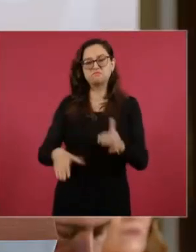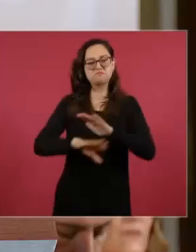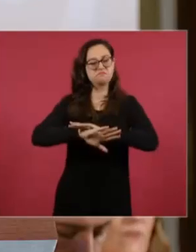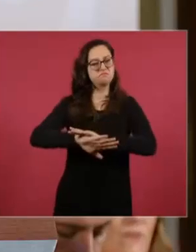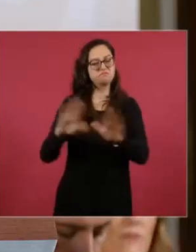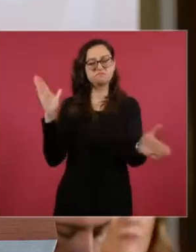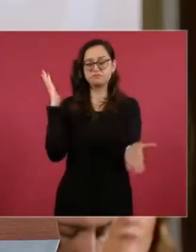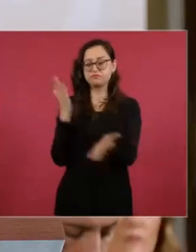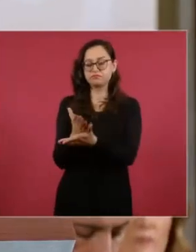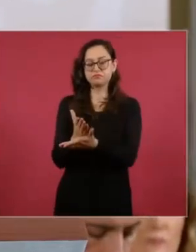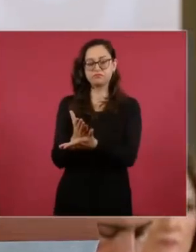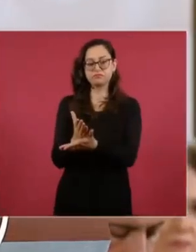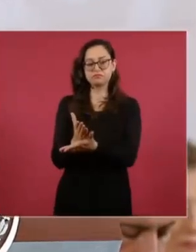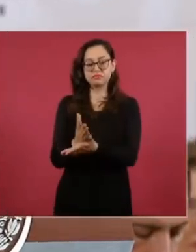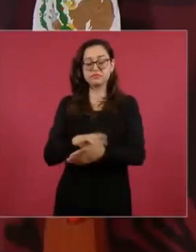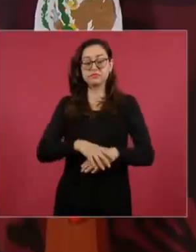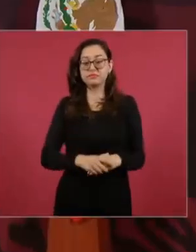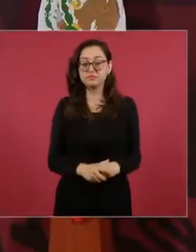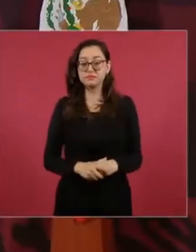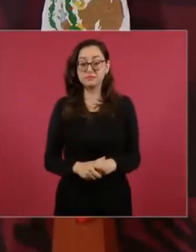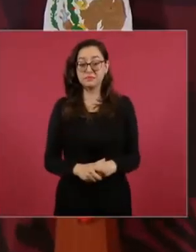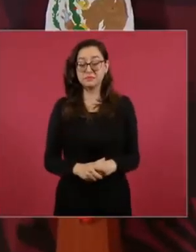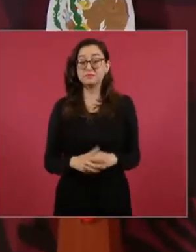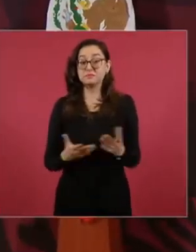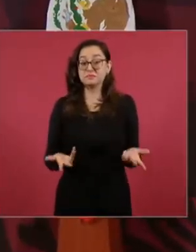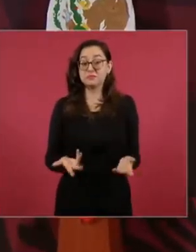Y el peso,